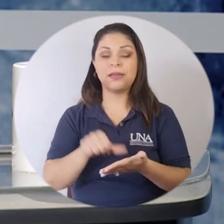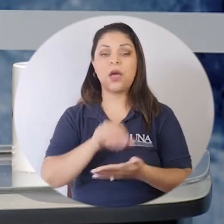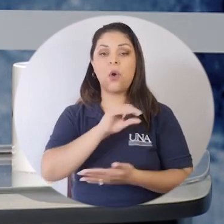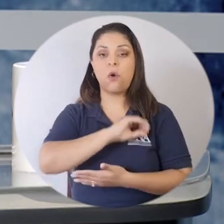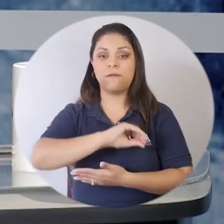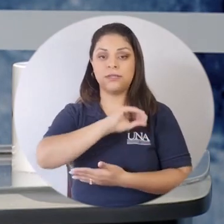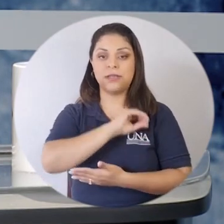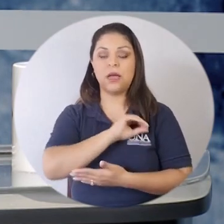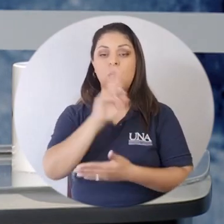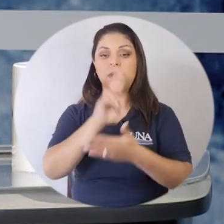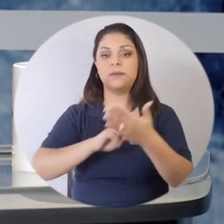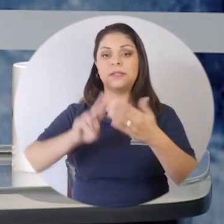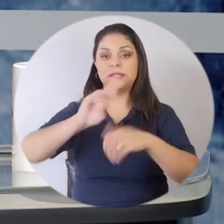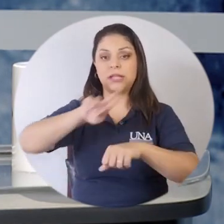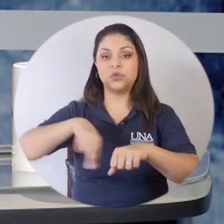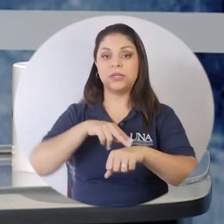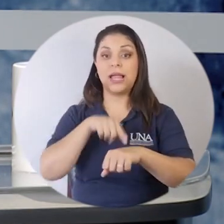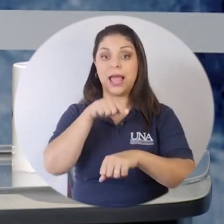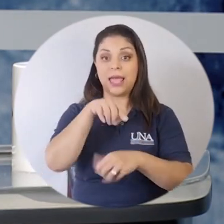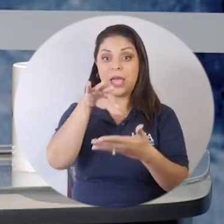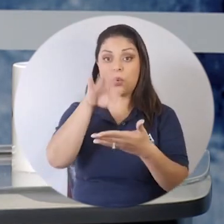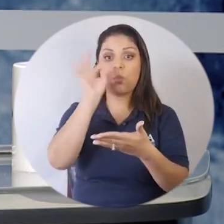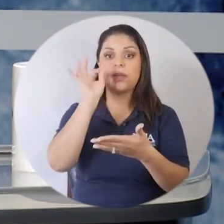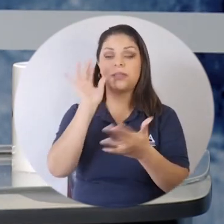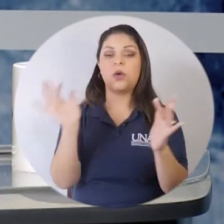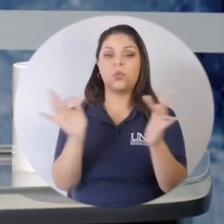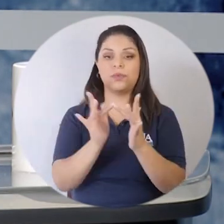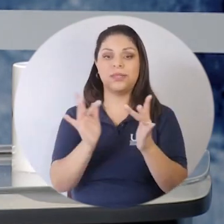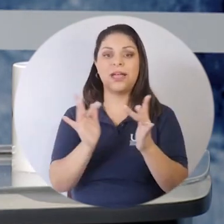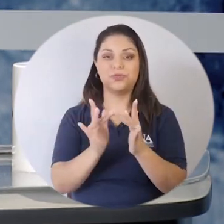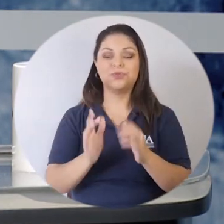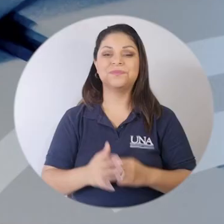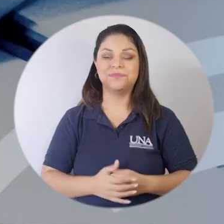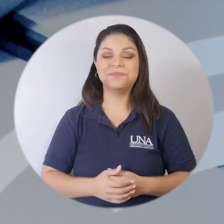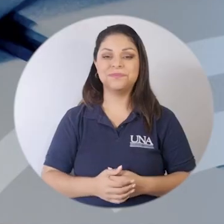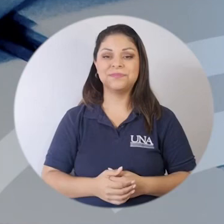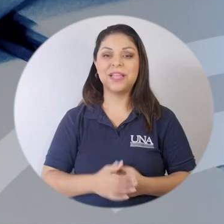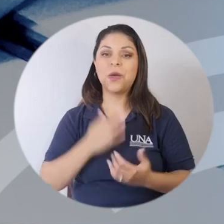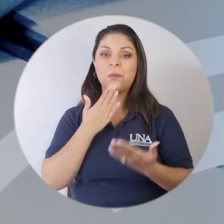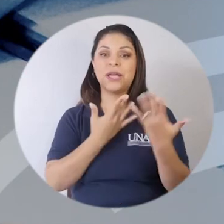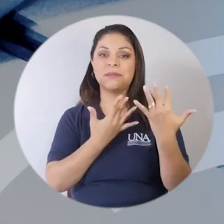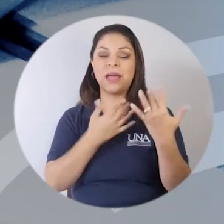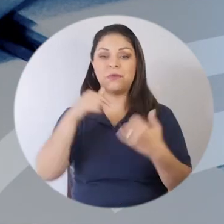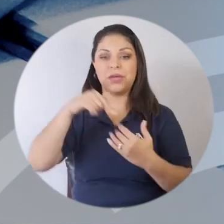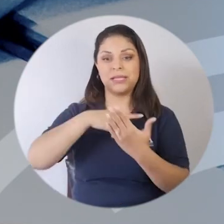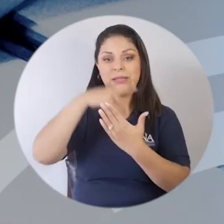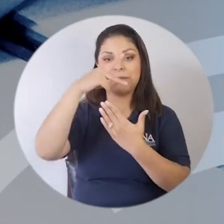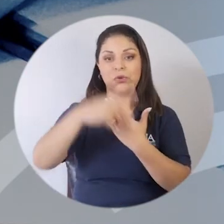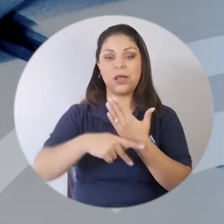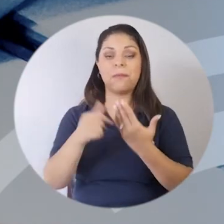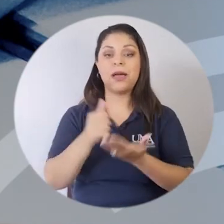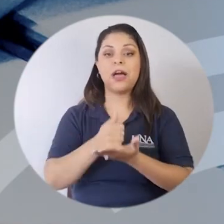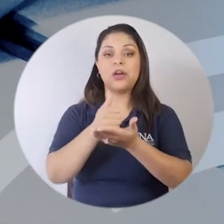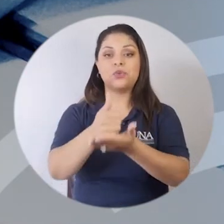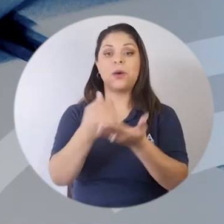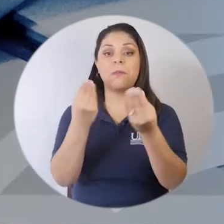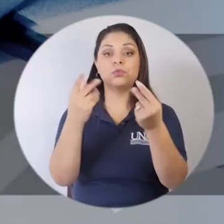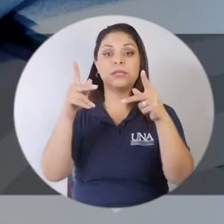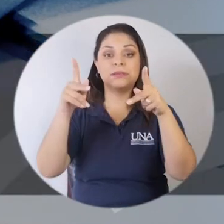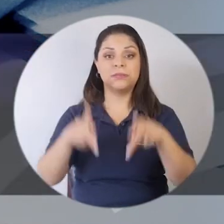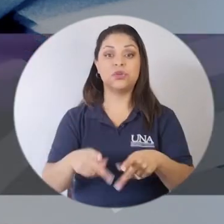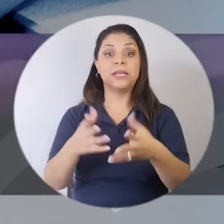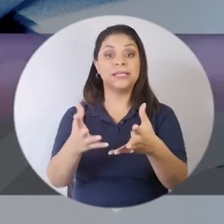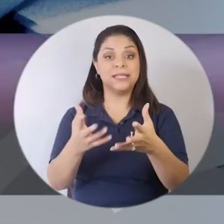página oficial también de la Universidad Nacional, donde encuentran contactos. Pues esperemos que este programa sirva para que muchas